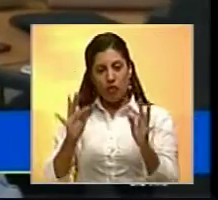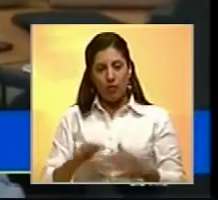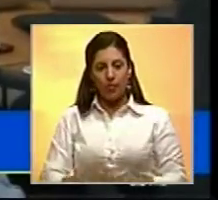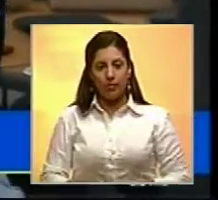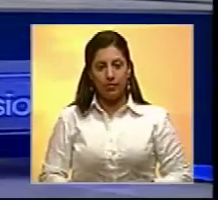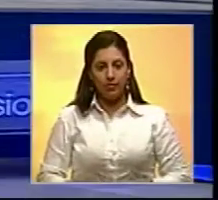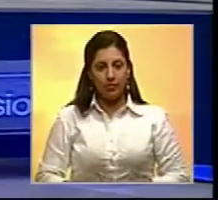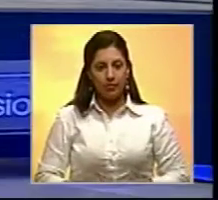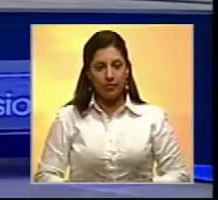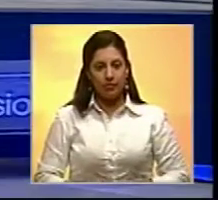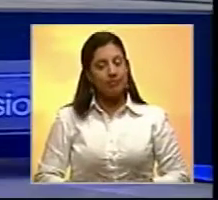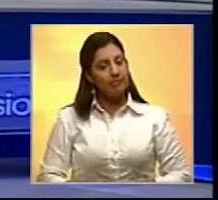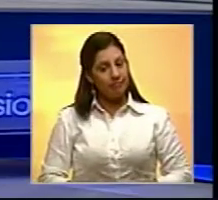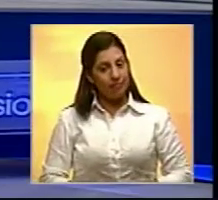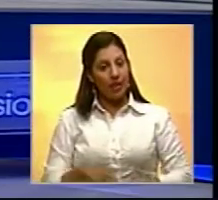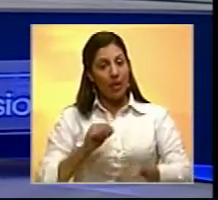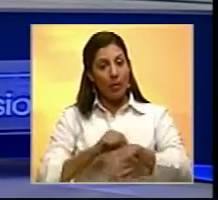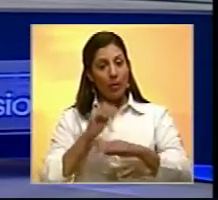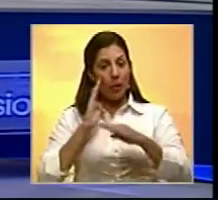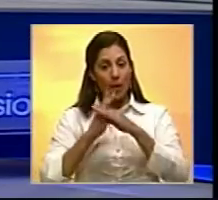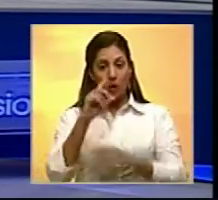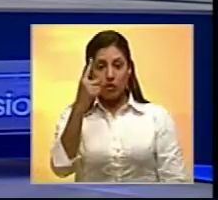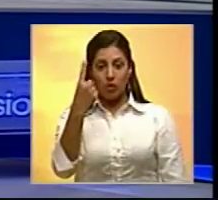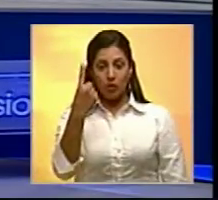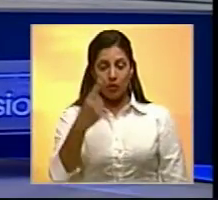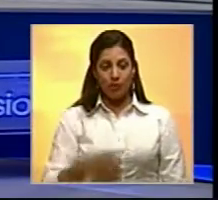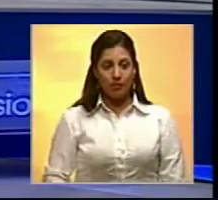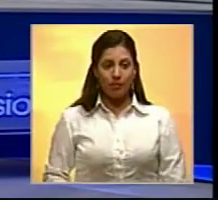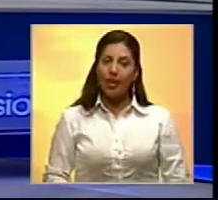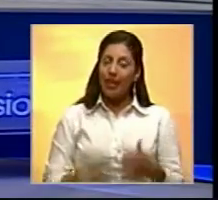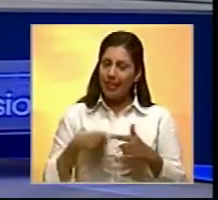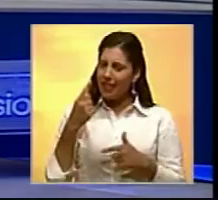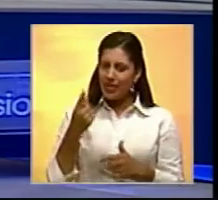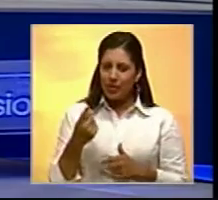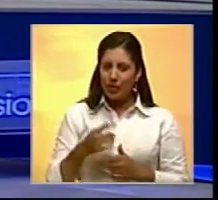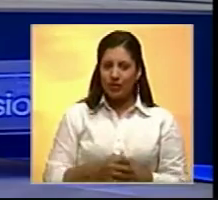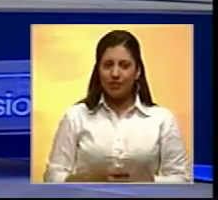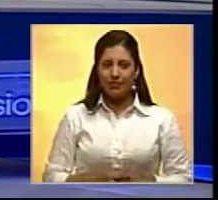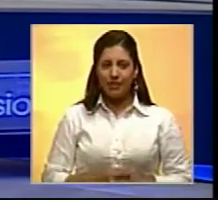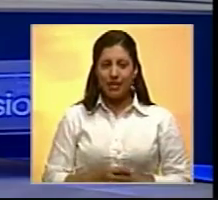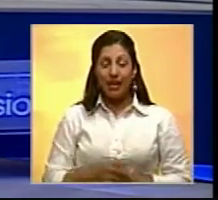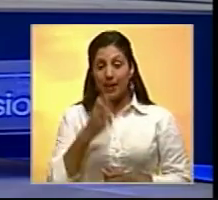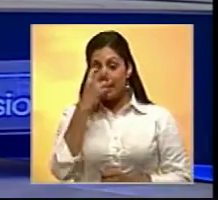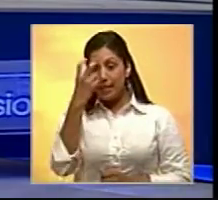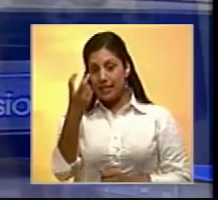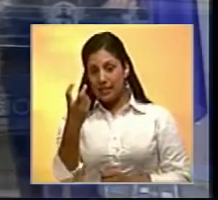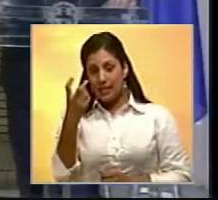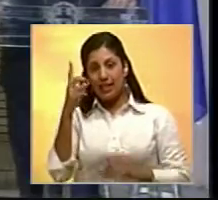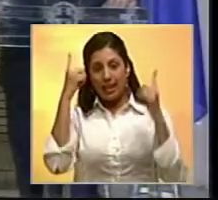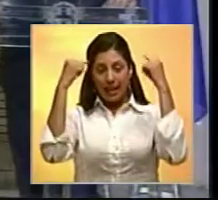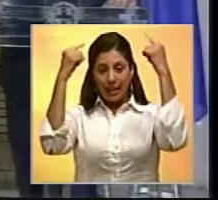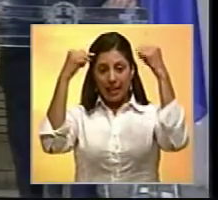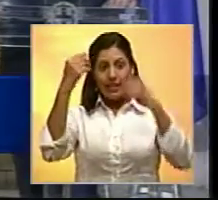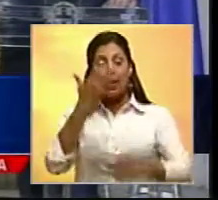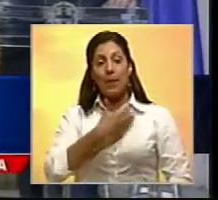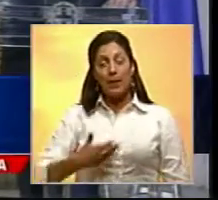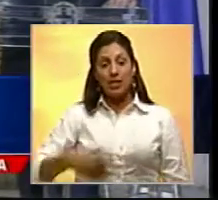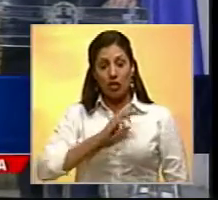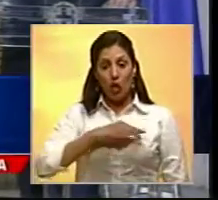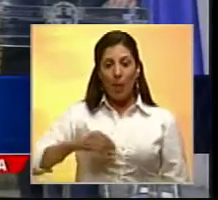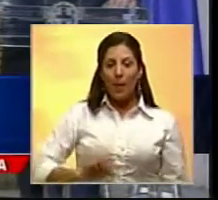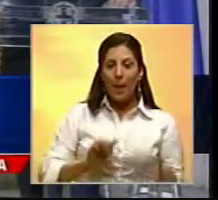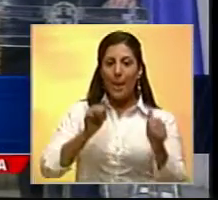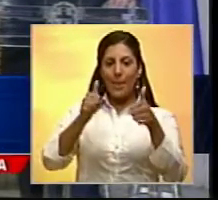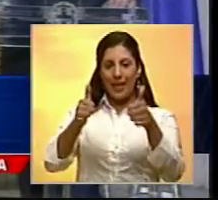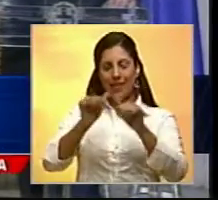modificaciones. Momento de hacer nuestra primera pausa. Al regreso, de visita en Grecia, presidente Obama